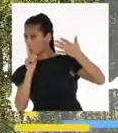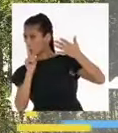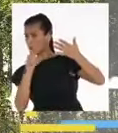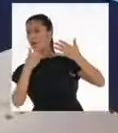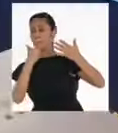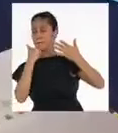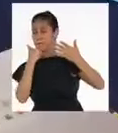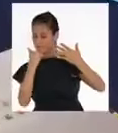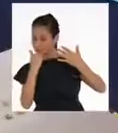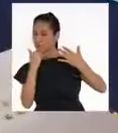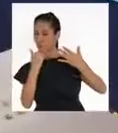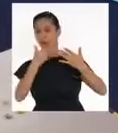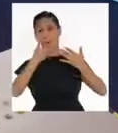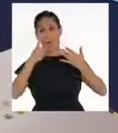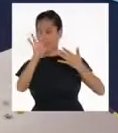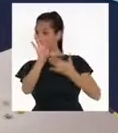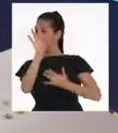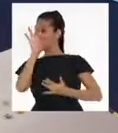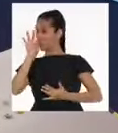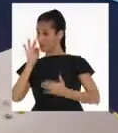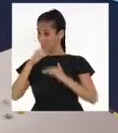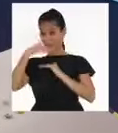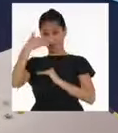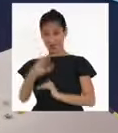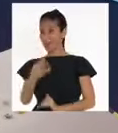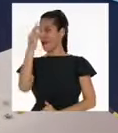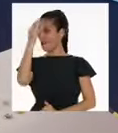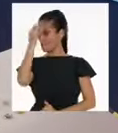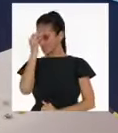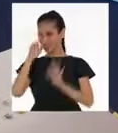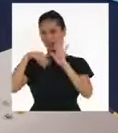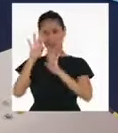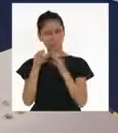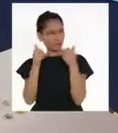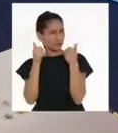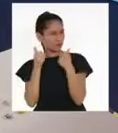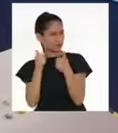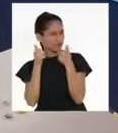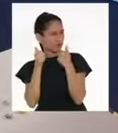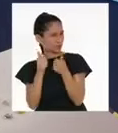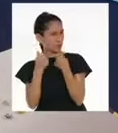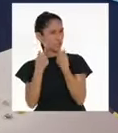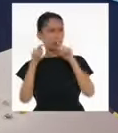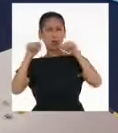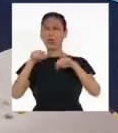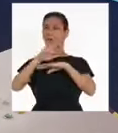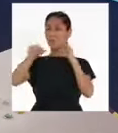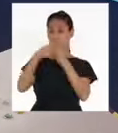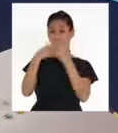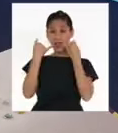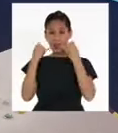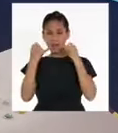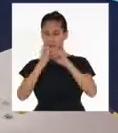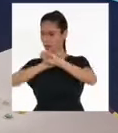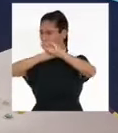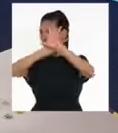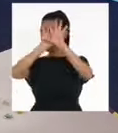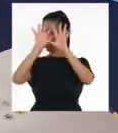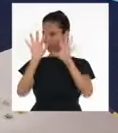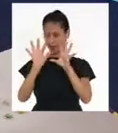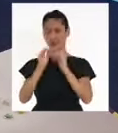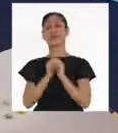de mesa. También. Pero ahora tiene toda la información más clara acerca de las preferencias